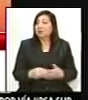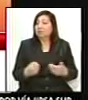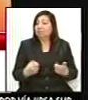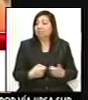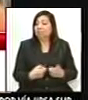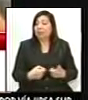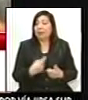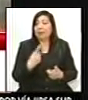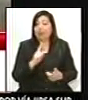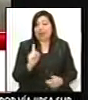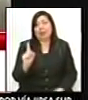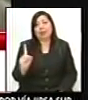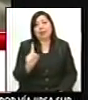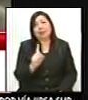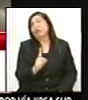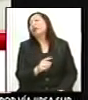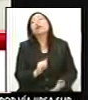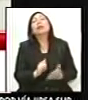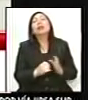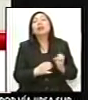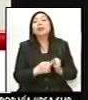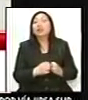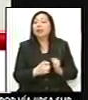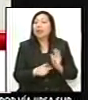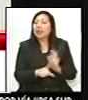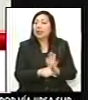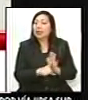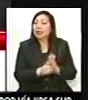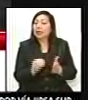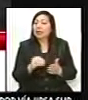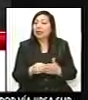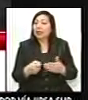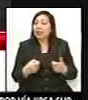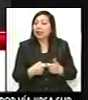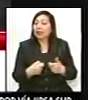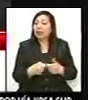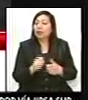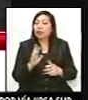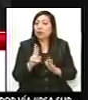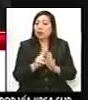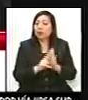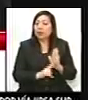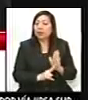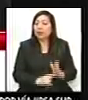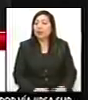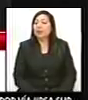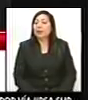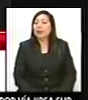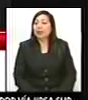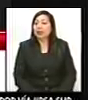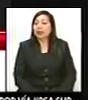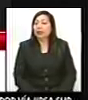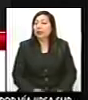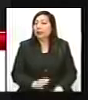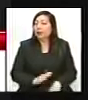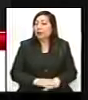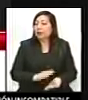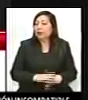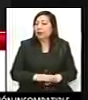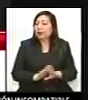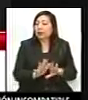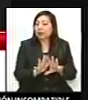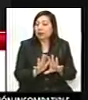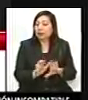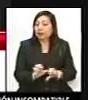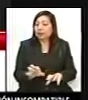Eléctricas para cada una de las etapas definidas en la Ley de Concesiones Eléctricas y su reglamento. Respecto a la